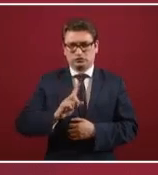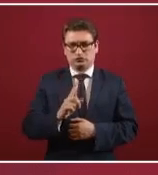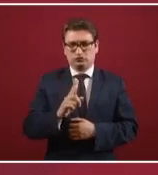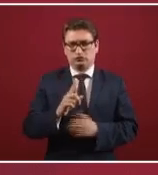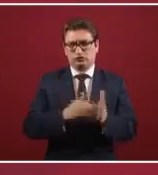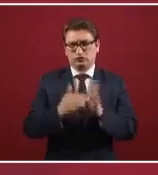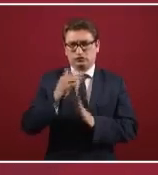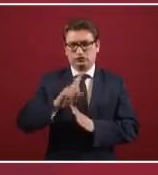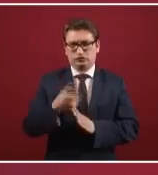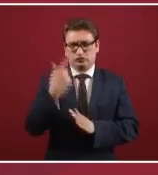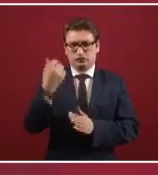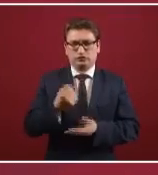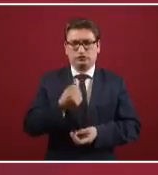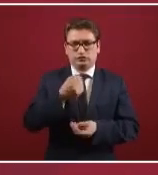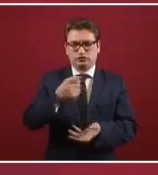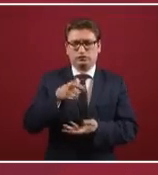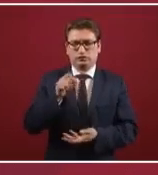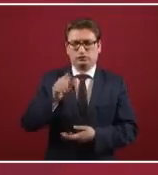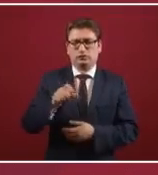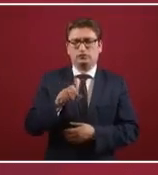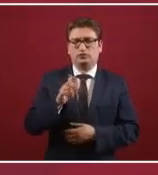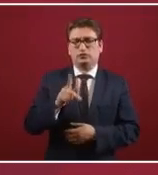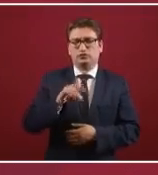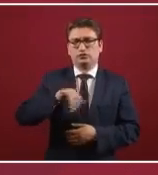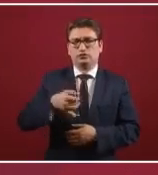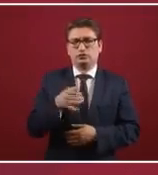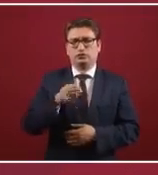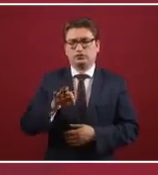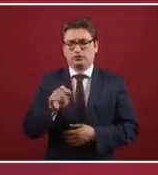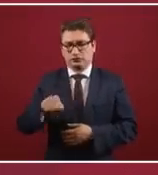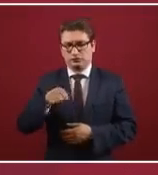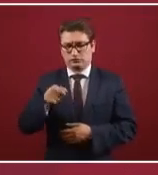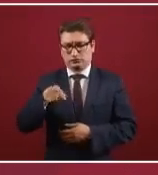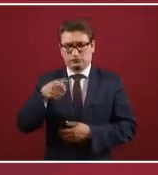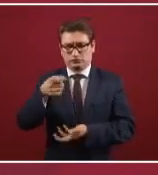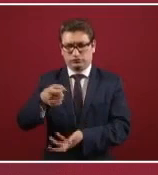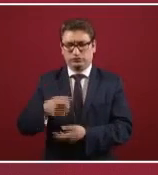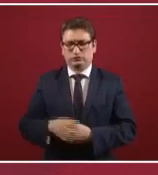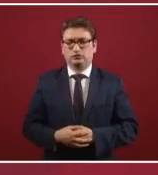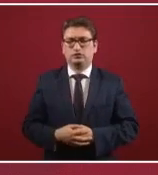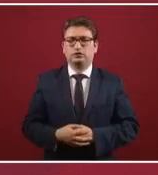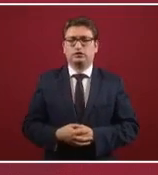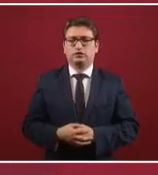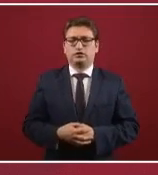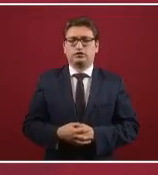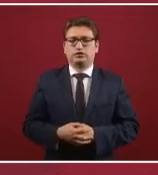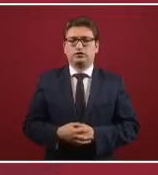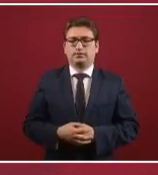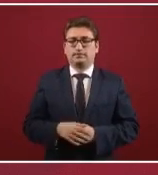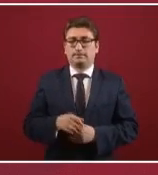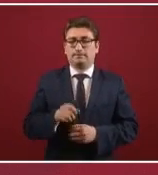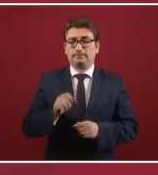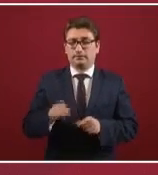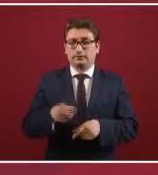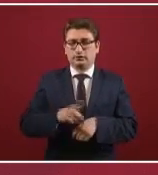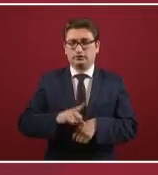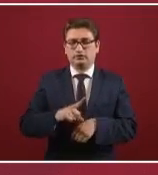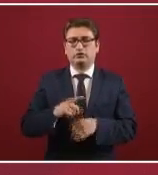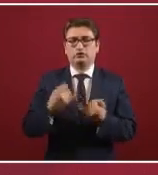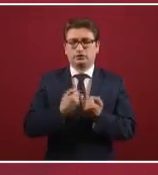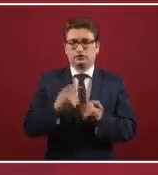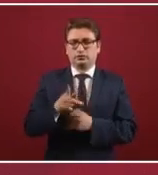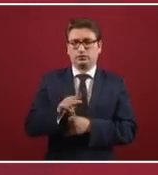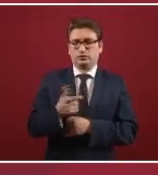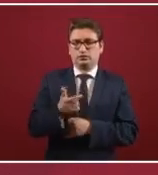al fondo de apoyo la iniciación de justicia del poder judicial de la federación ese mismo día también se aprobó